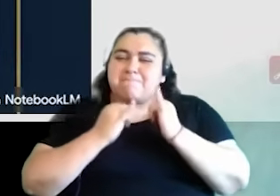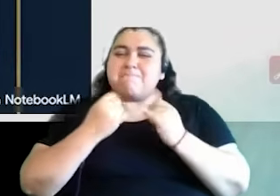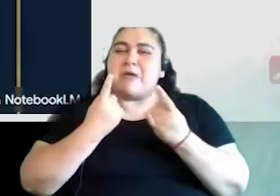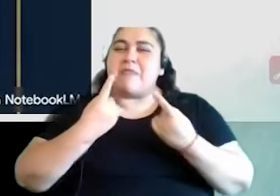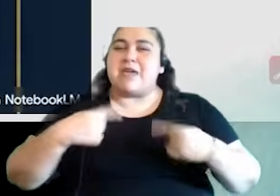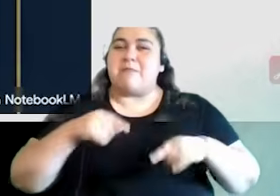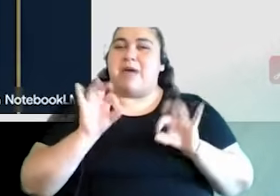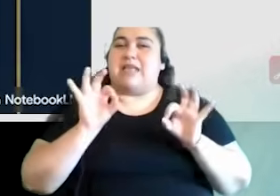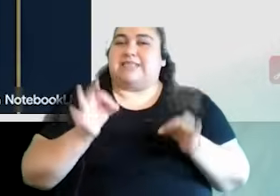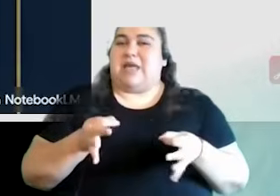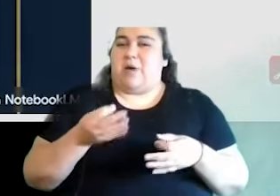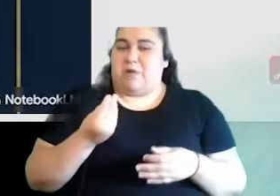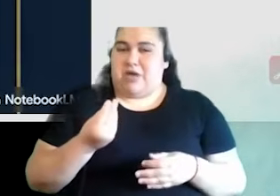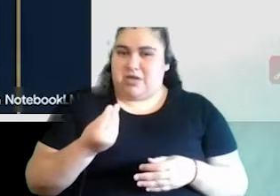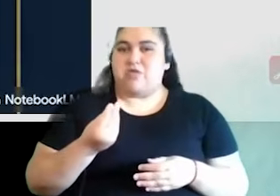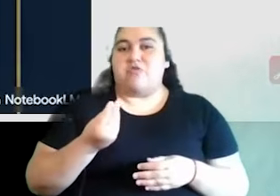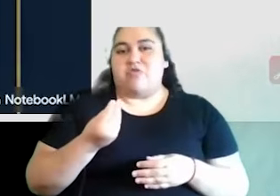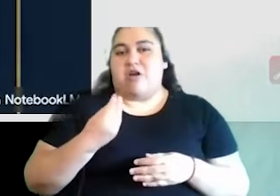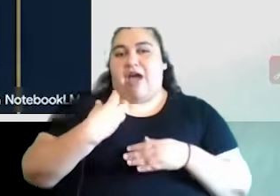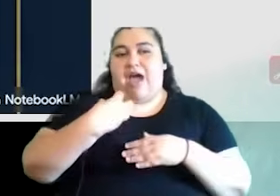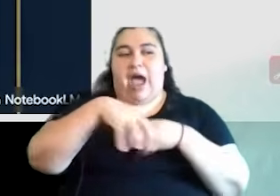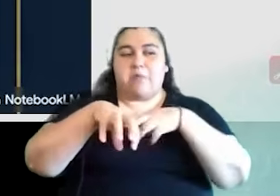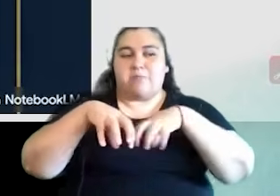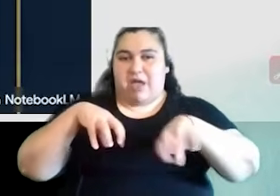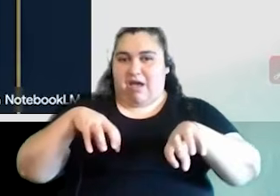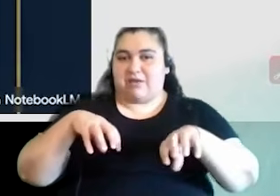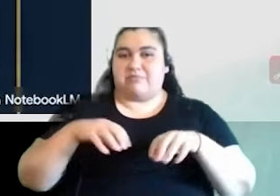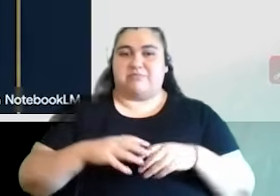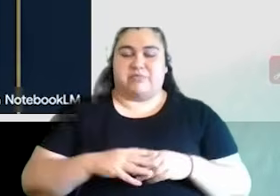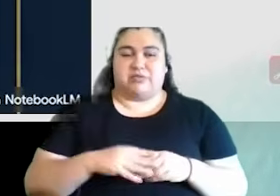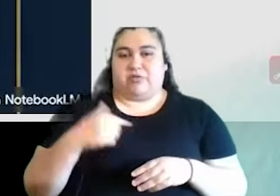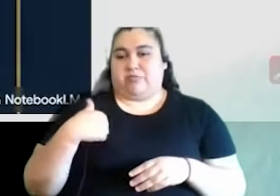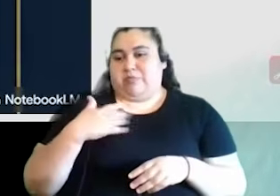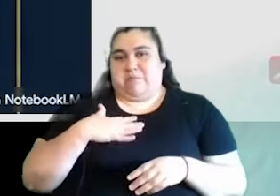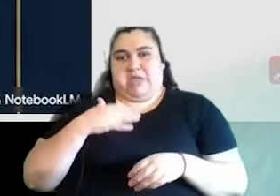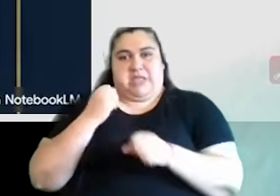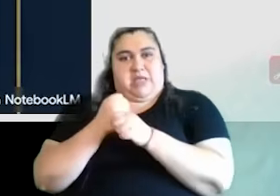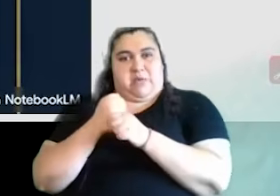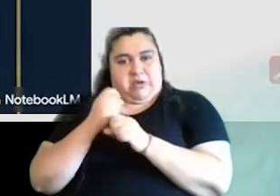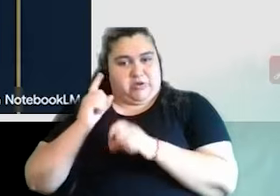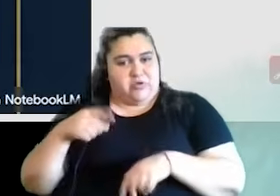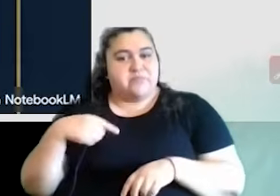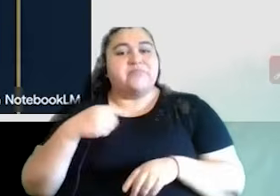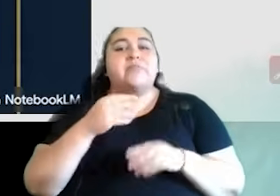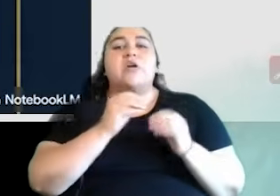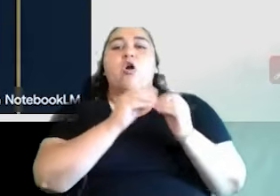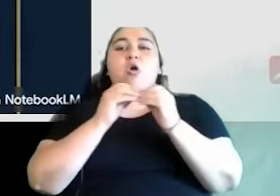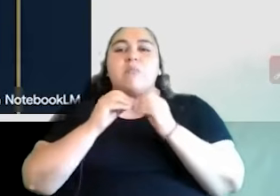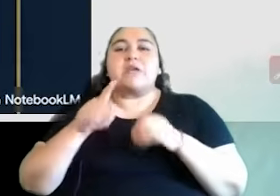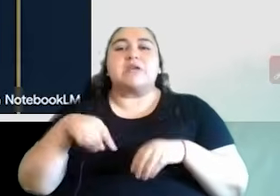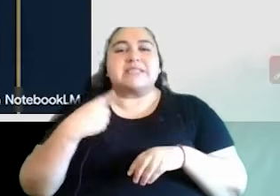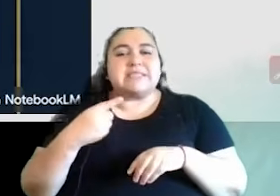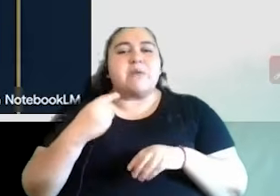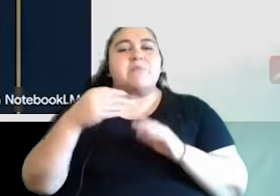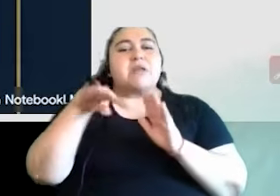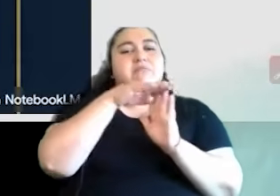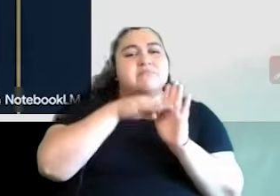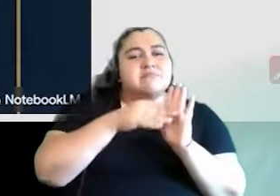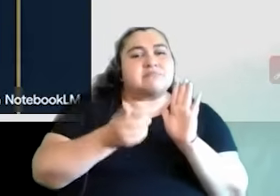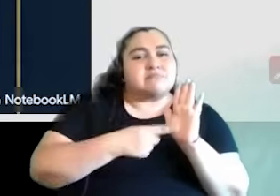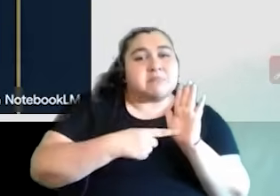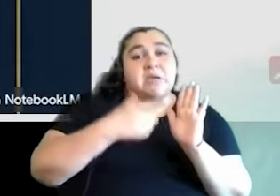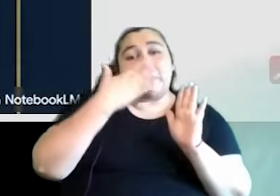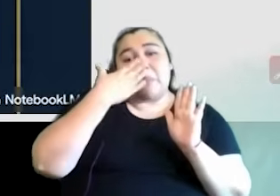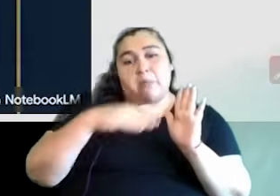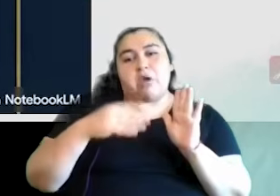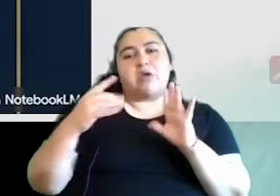que es el ámbito de la Dirección Regional Mar del Plata, que es donde yo trabajo. A los chicos siempre les armo la estructura de la norma y el digesto normativo de la